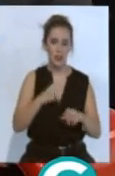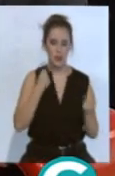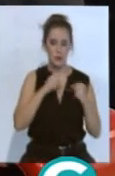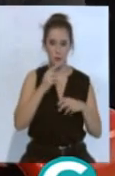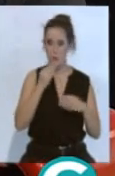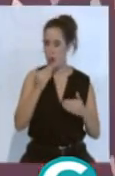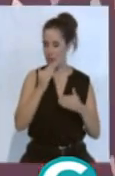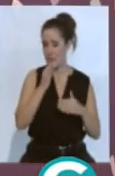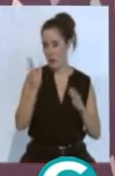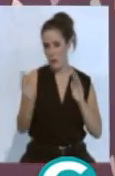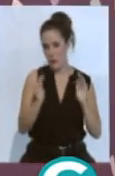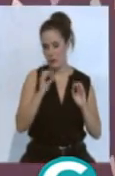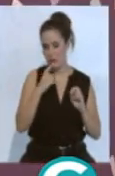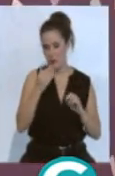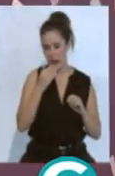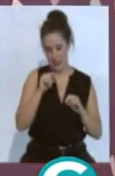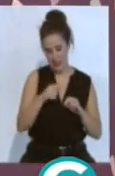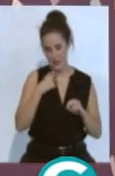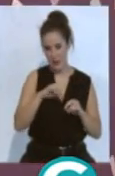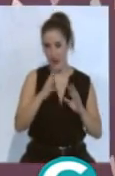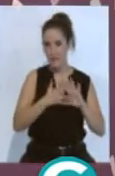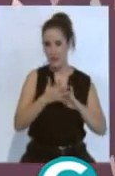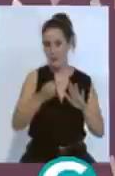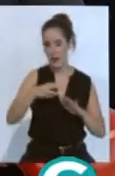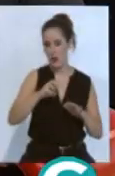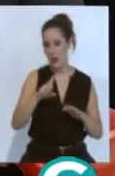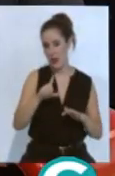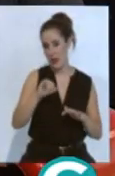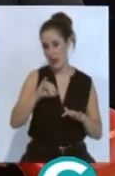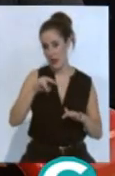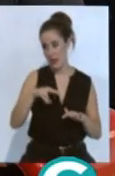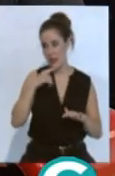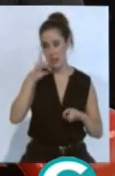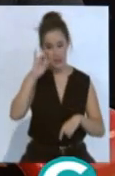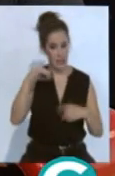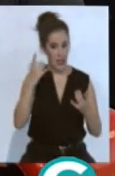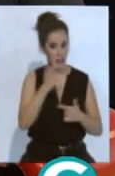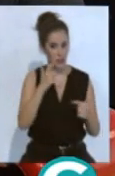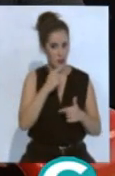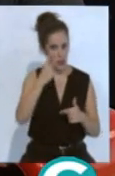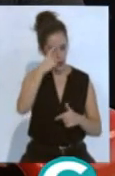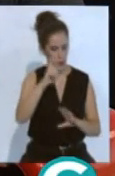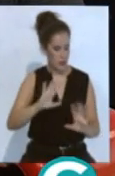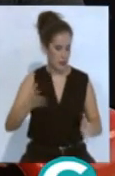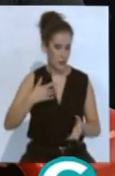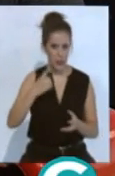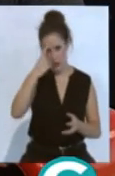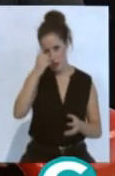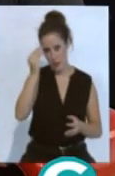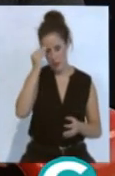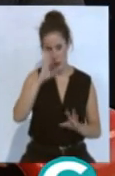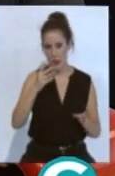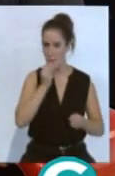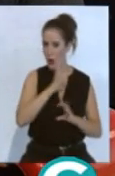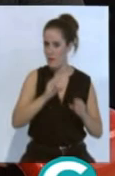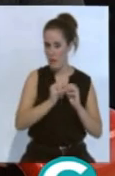gracias por el ratito. Muchas yo, gracias a ti, cuando Miriam. Hablé con Manolín, le dije que la idea era sonreír recordándole y honrar a su memoria pues, de la mejor